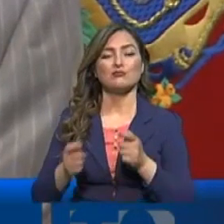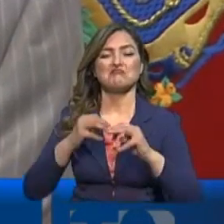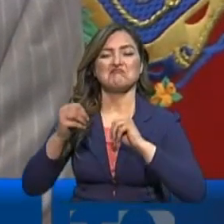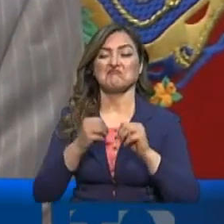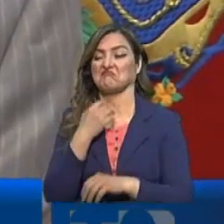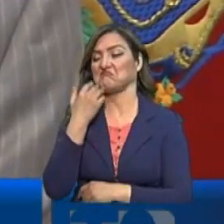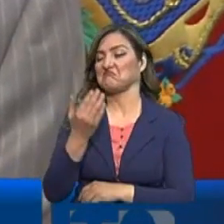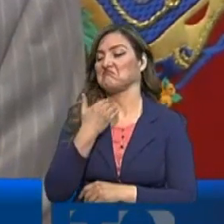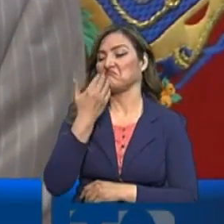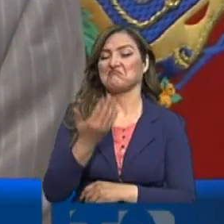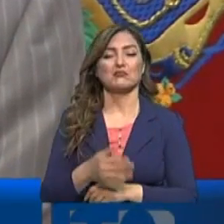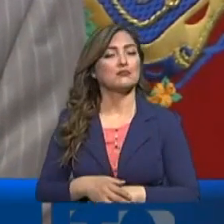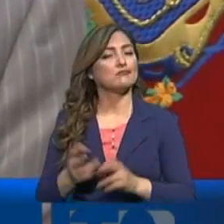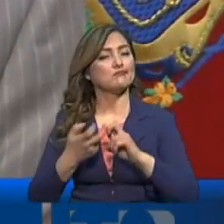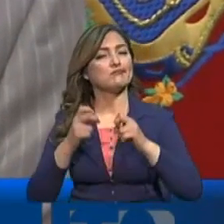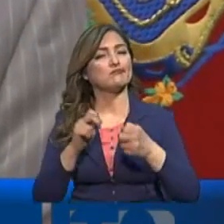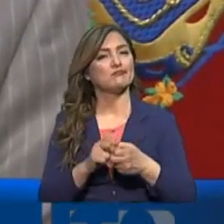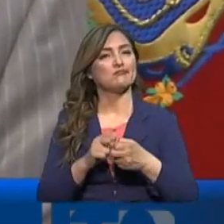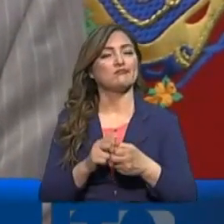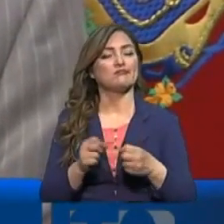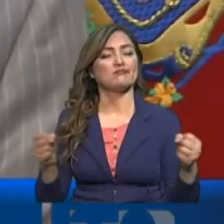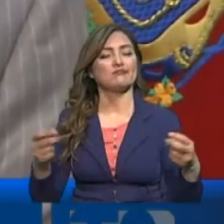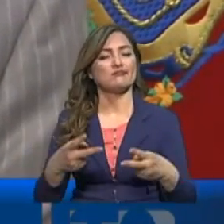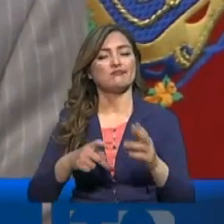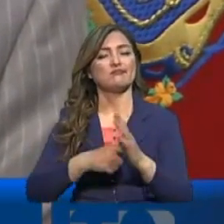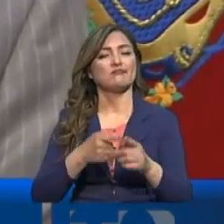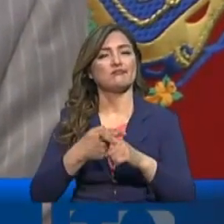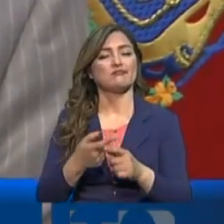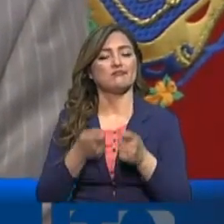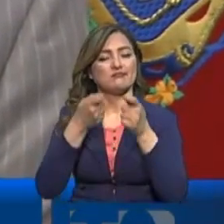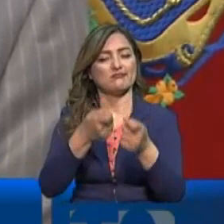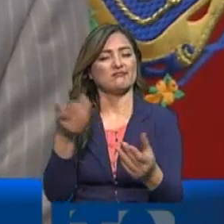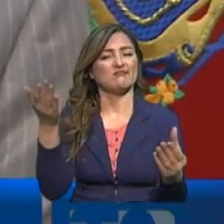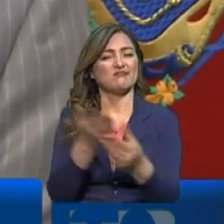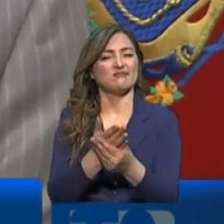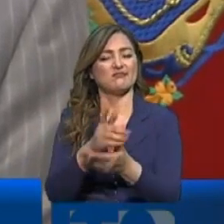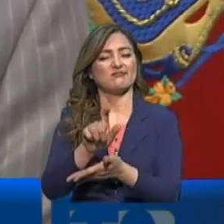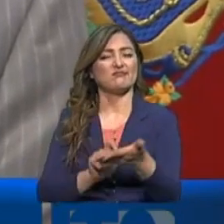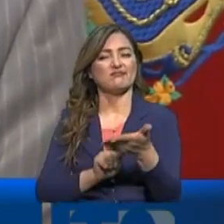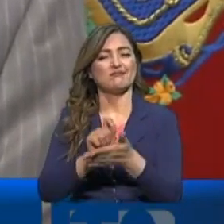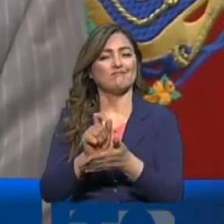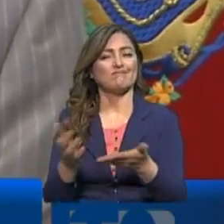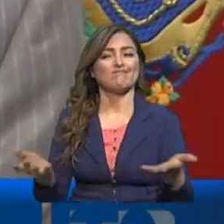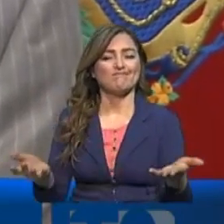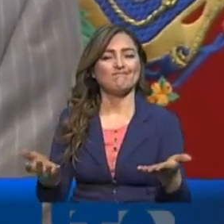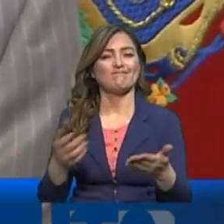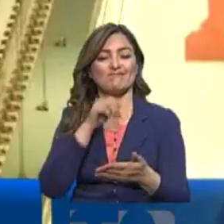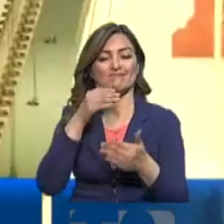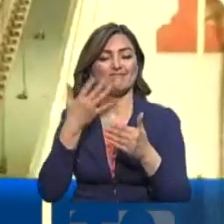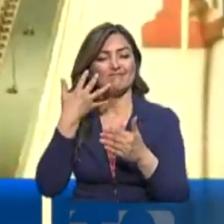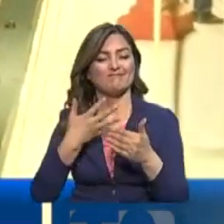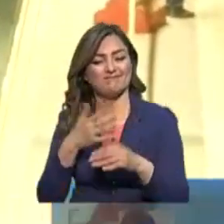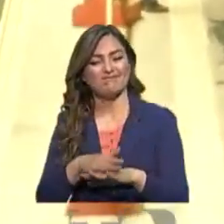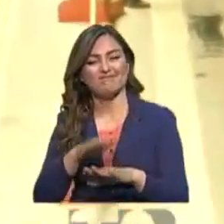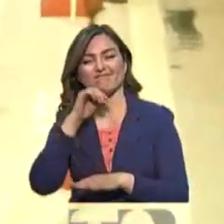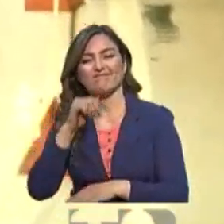metro. Tenemos problemas desde el seguro, entrega-recepción, contratos que están por vencerse.